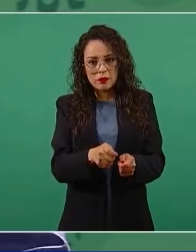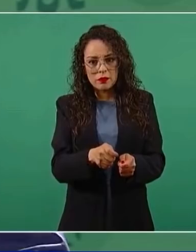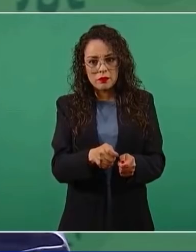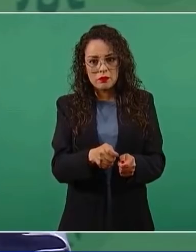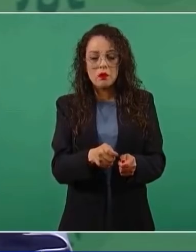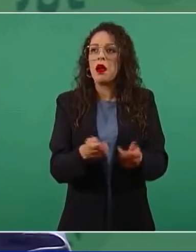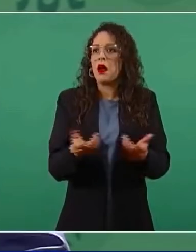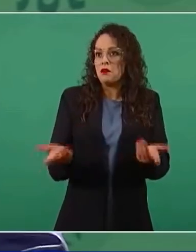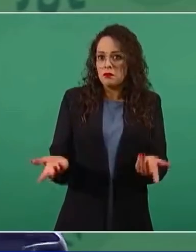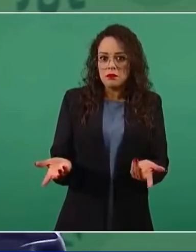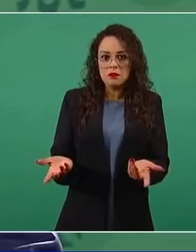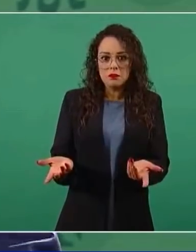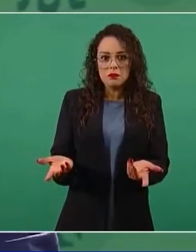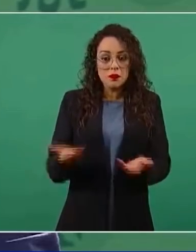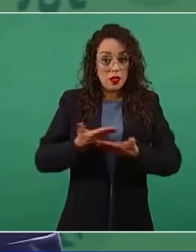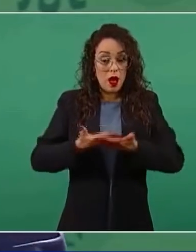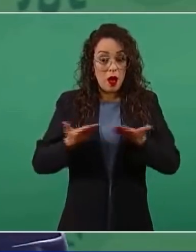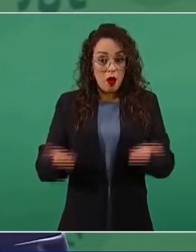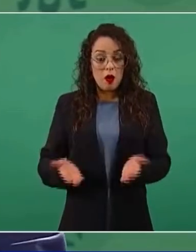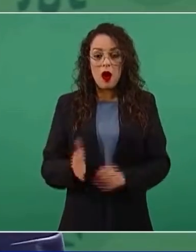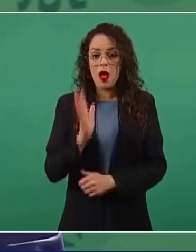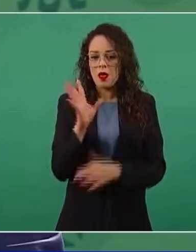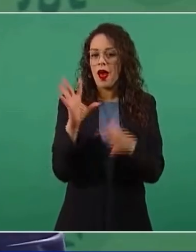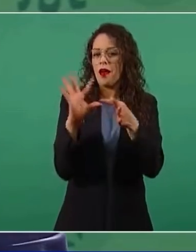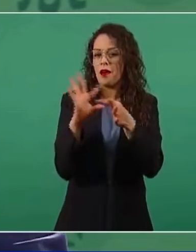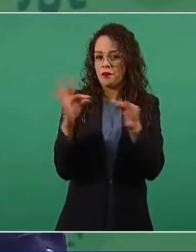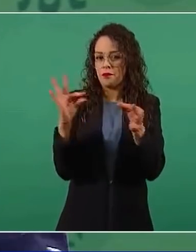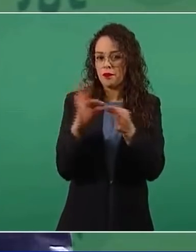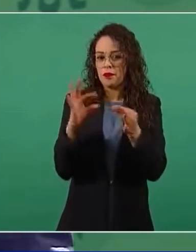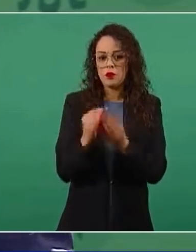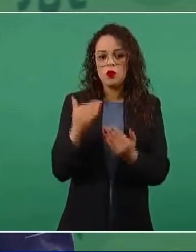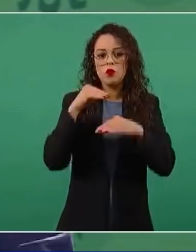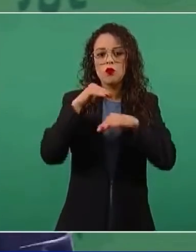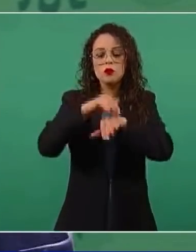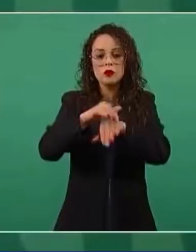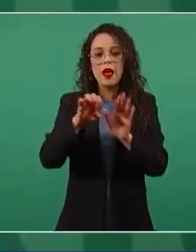Bueno, hemos hablado aquí del caso de los reclusorios.